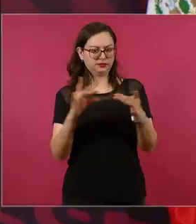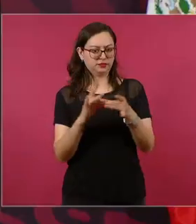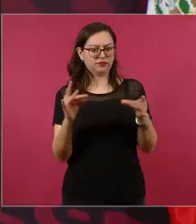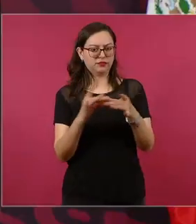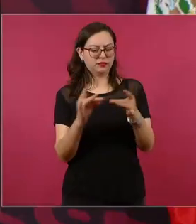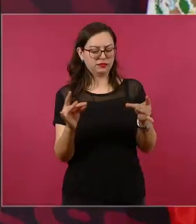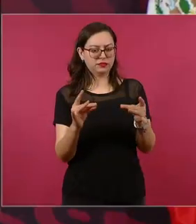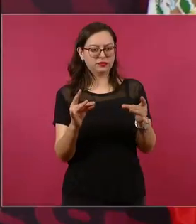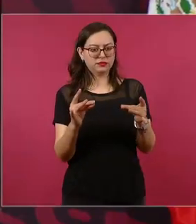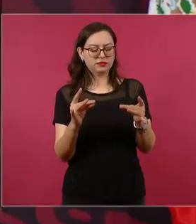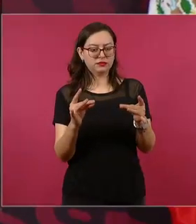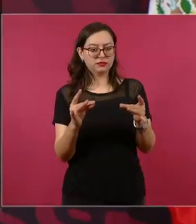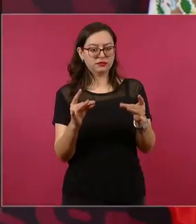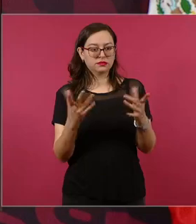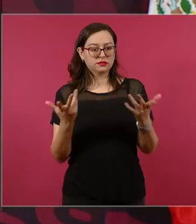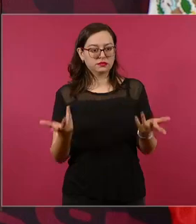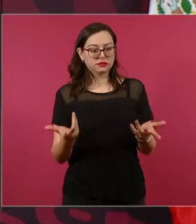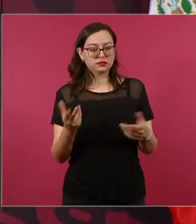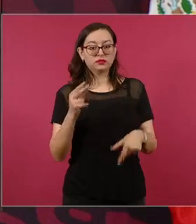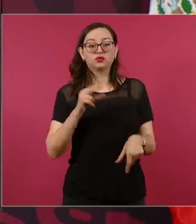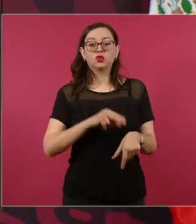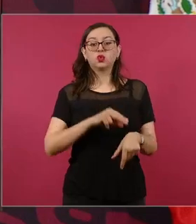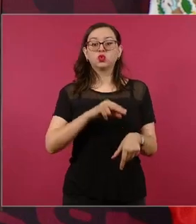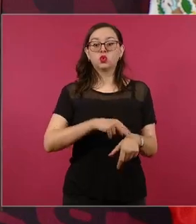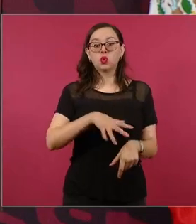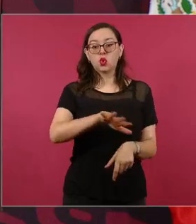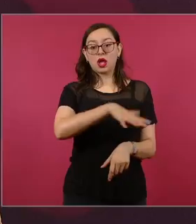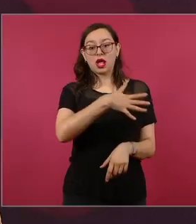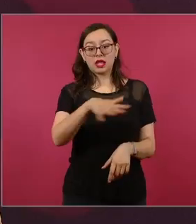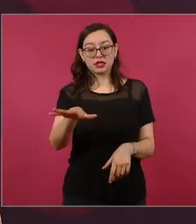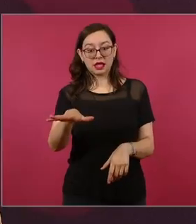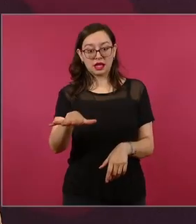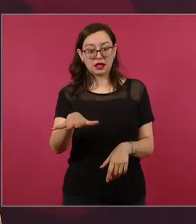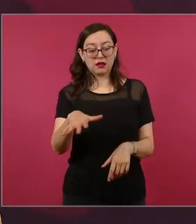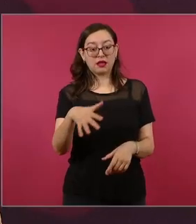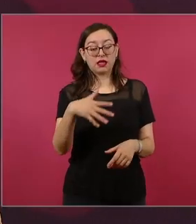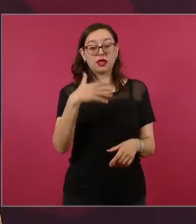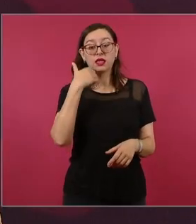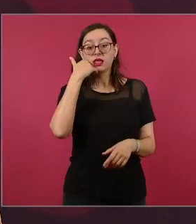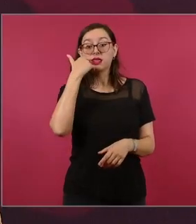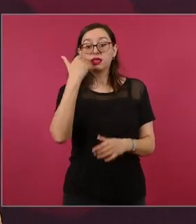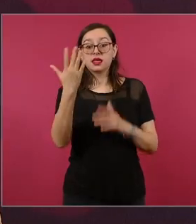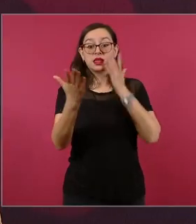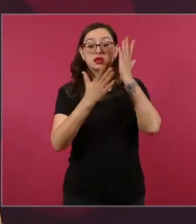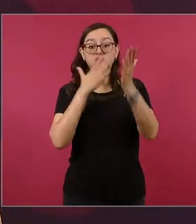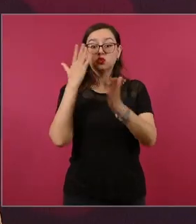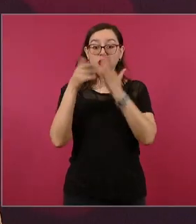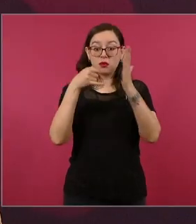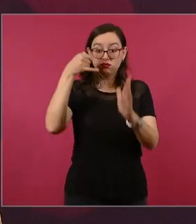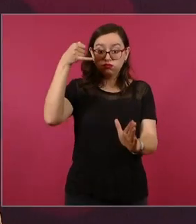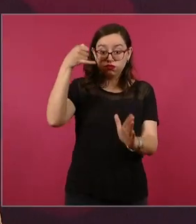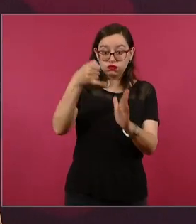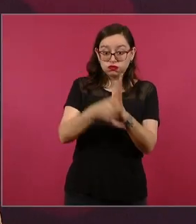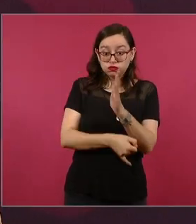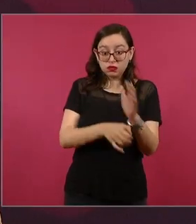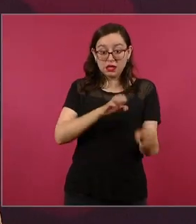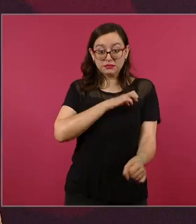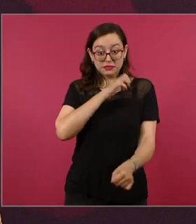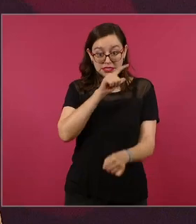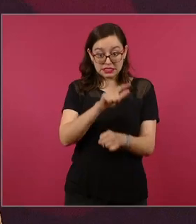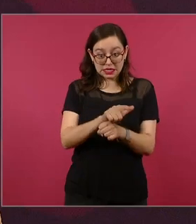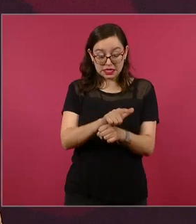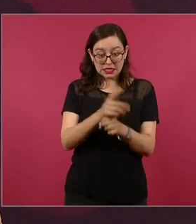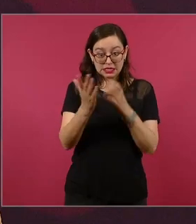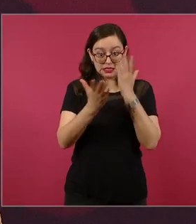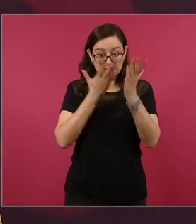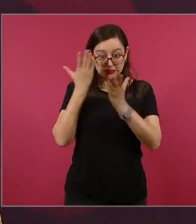calificarlos, los médicos generales que quieran tener especialidad, se les va